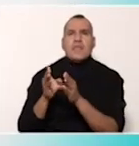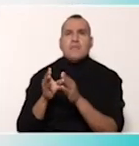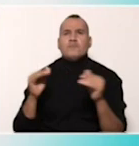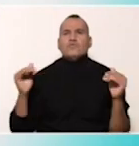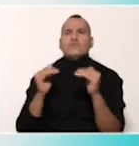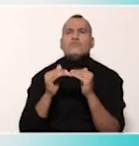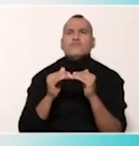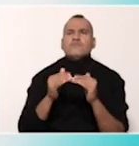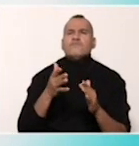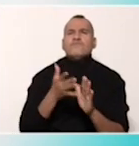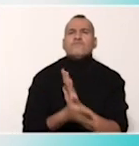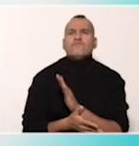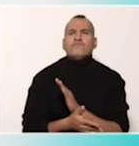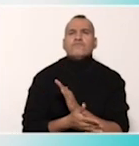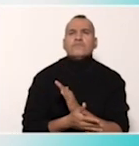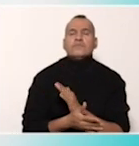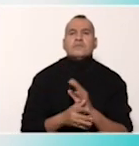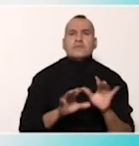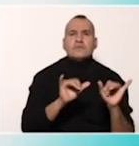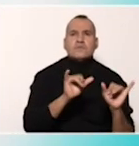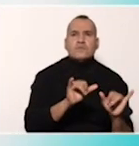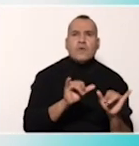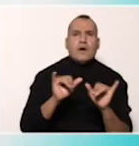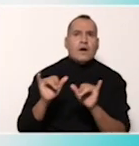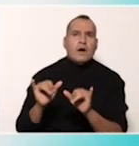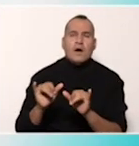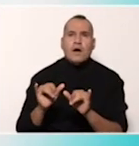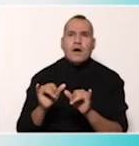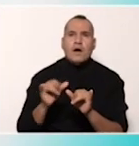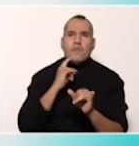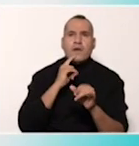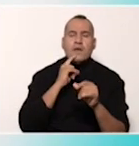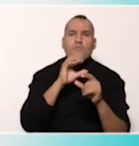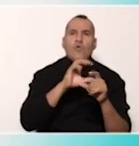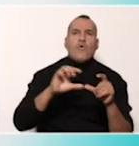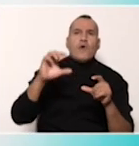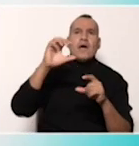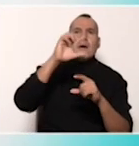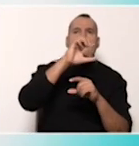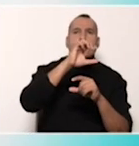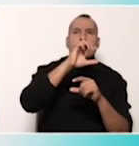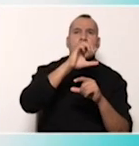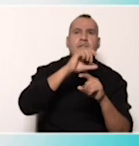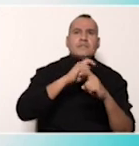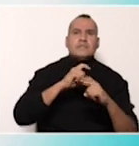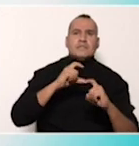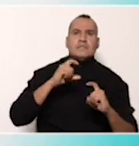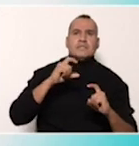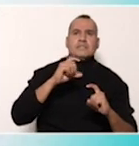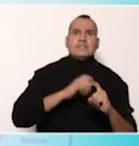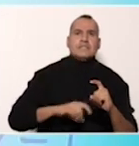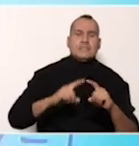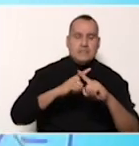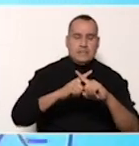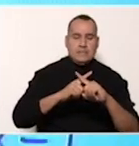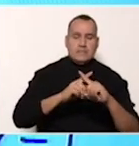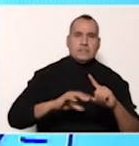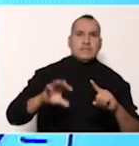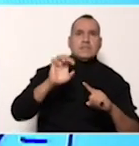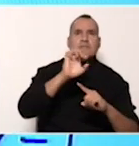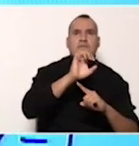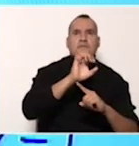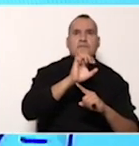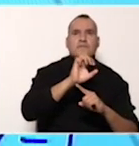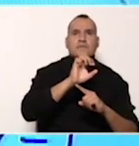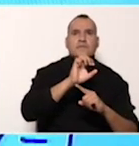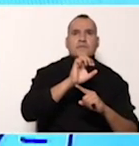semejantes es aquel que tiene la misma variable y el mismo exponente. Un ejemplo de ellos, aquí lo tenemos.